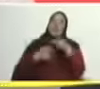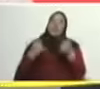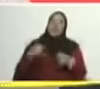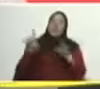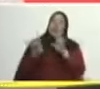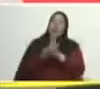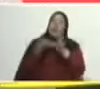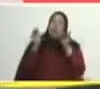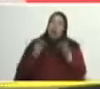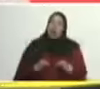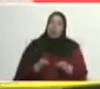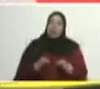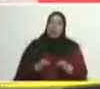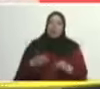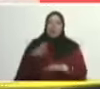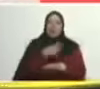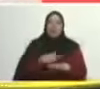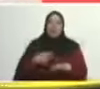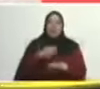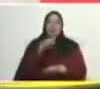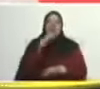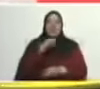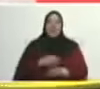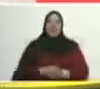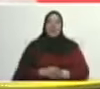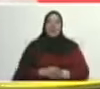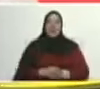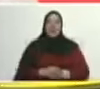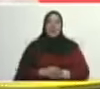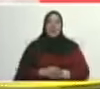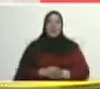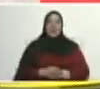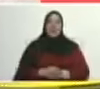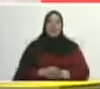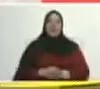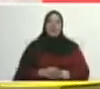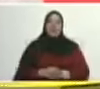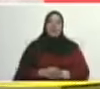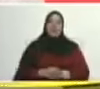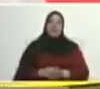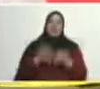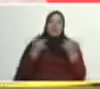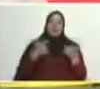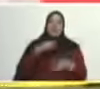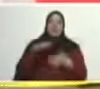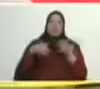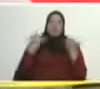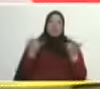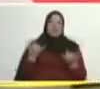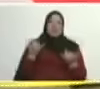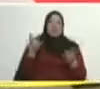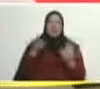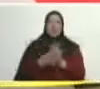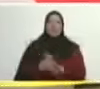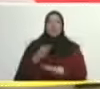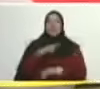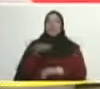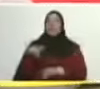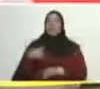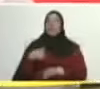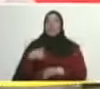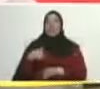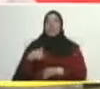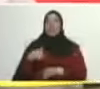legal bloqueo del gobierno de los Estados Unidos contra el pueblo cubano, arreciado a niveles extremos en los últimos